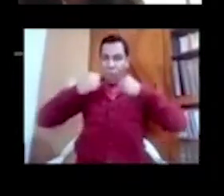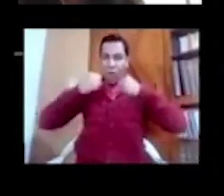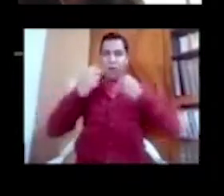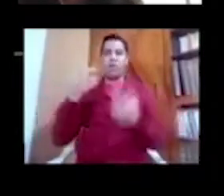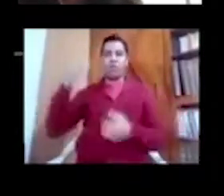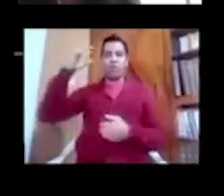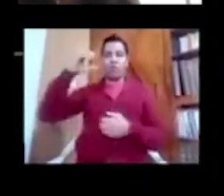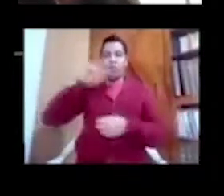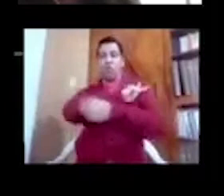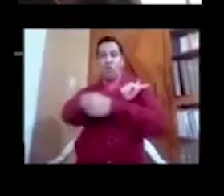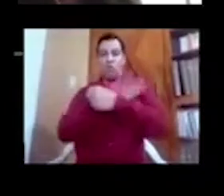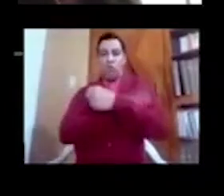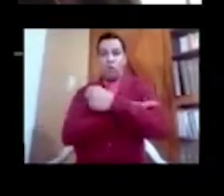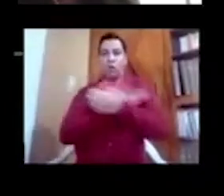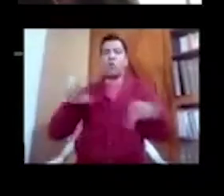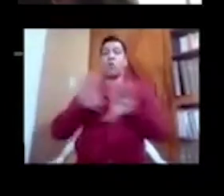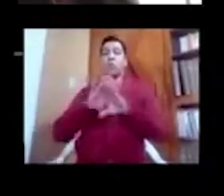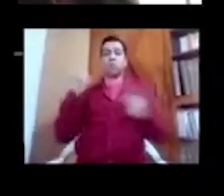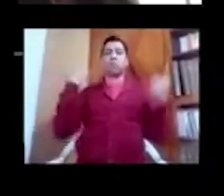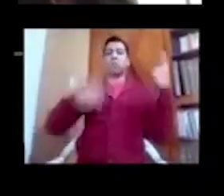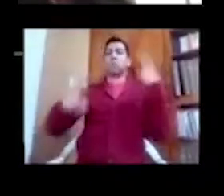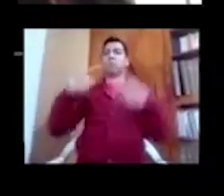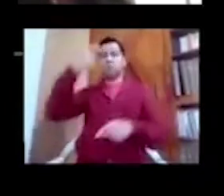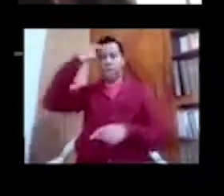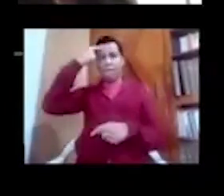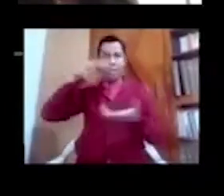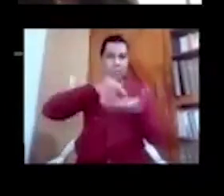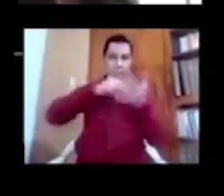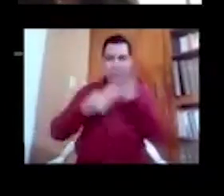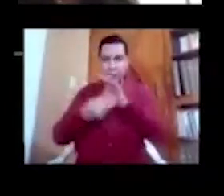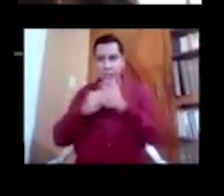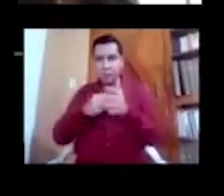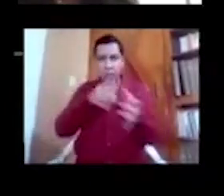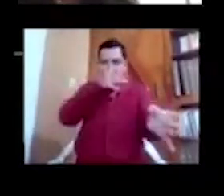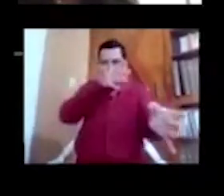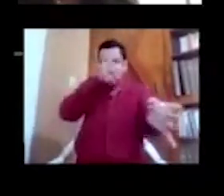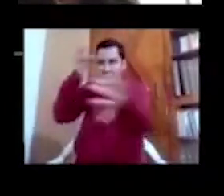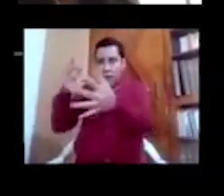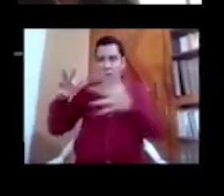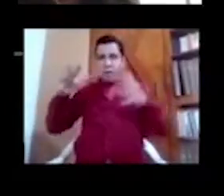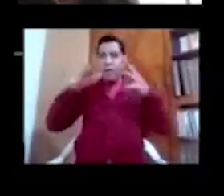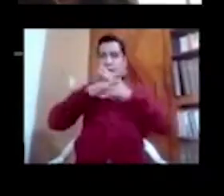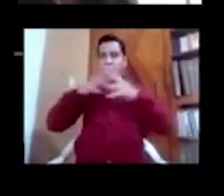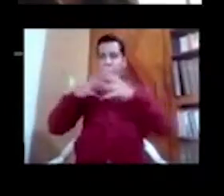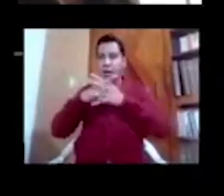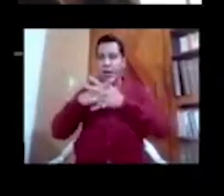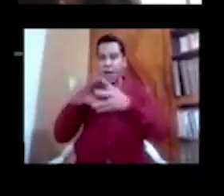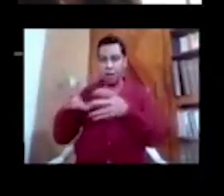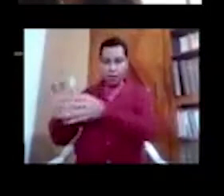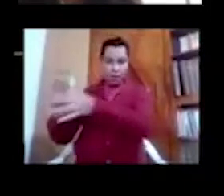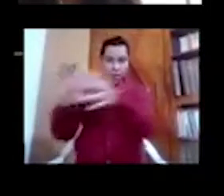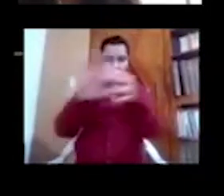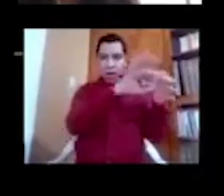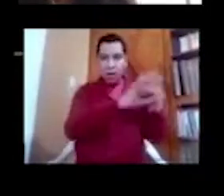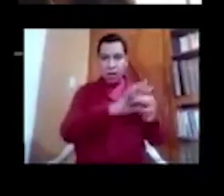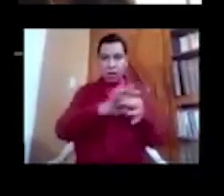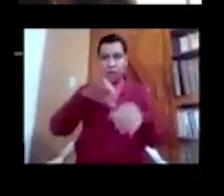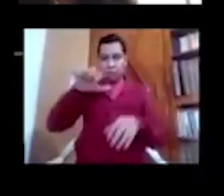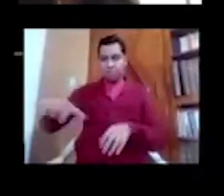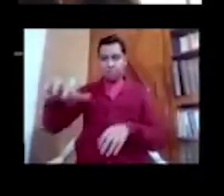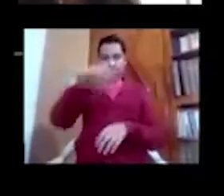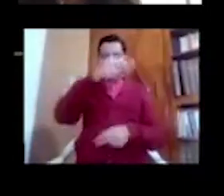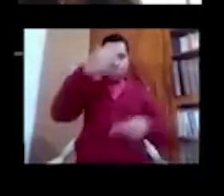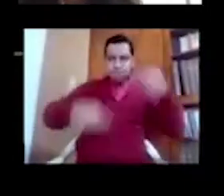del dominio, de la estrategia de guerra, de las alianzas y de las negociaciones que